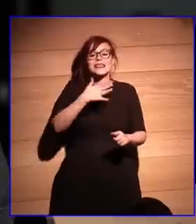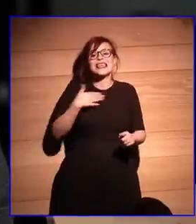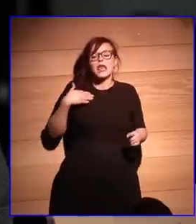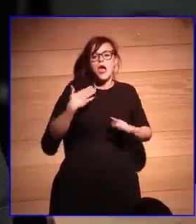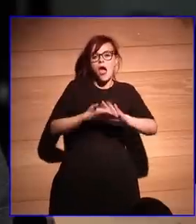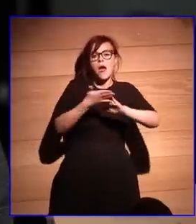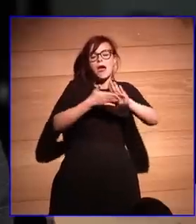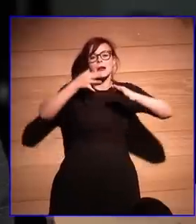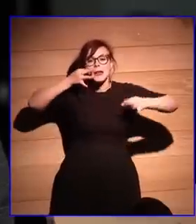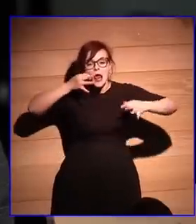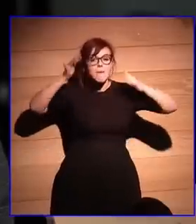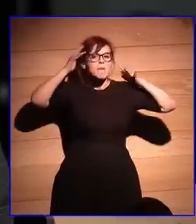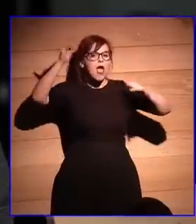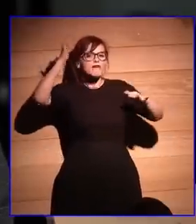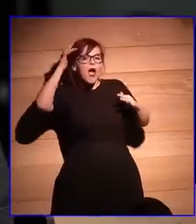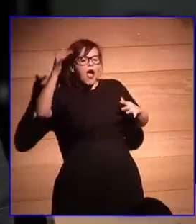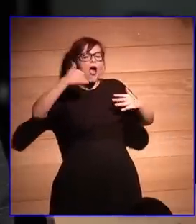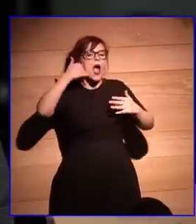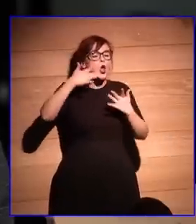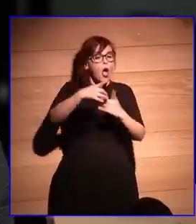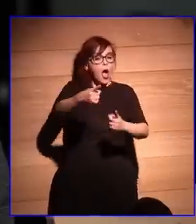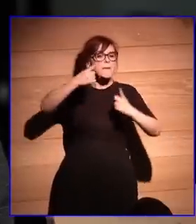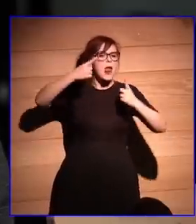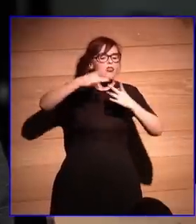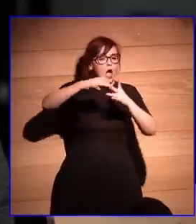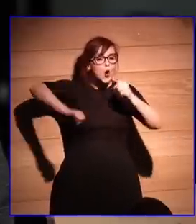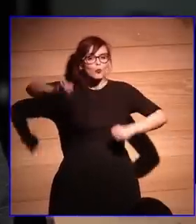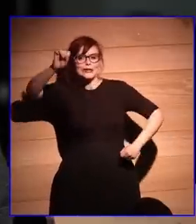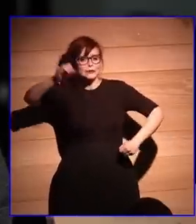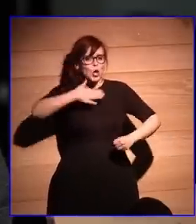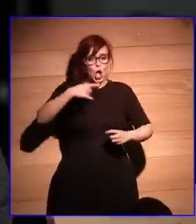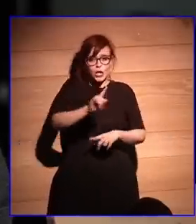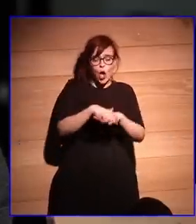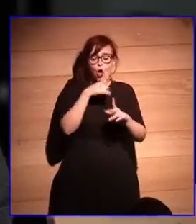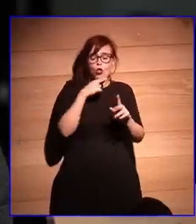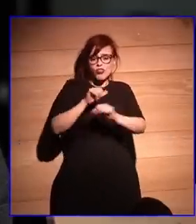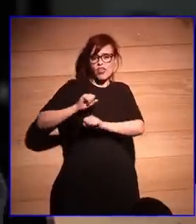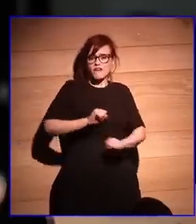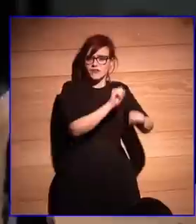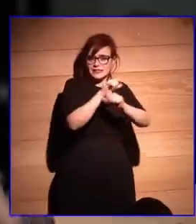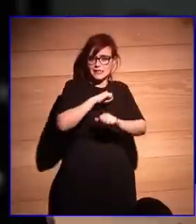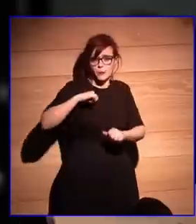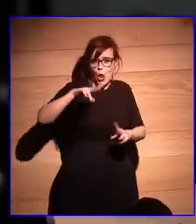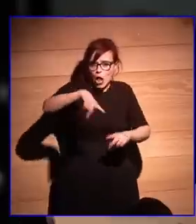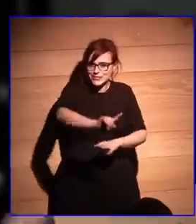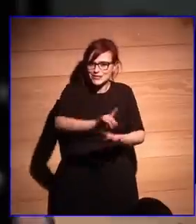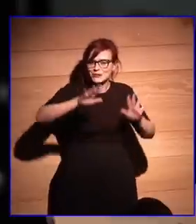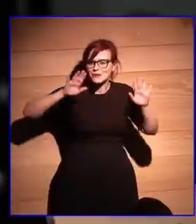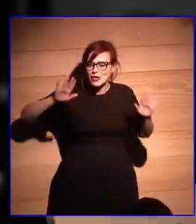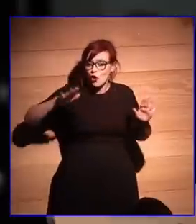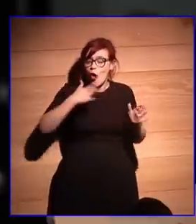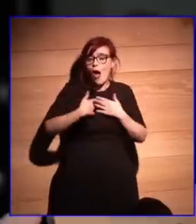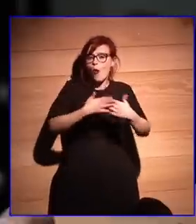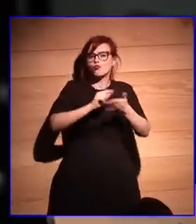tratar de forma metafórica la amenaza del comunismo ni la defensa de la individualidad. Pero de algún modo, cualquier